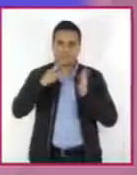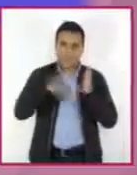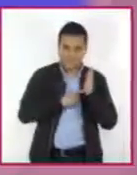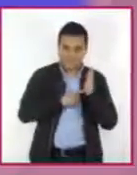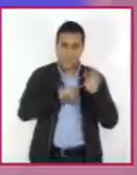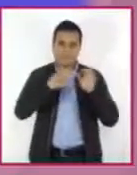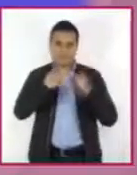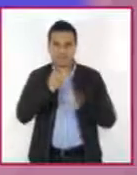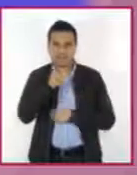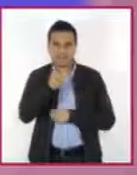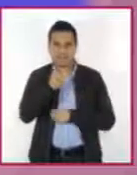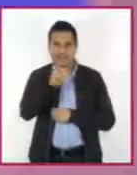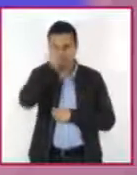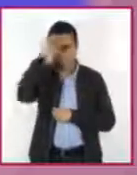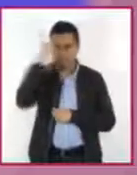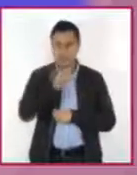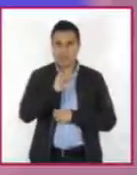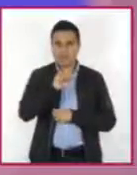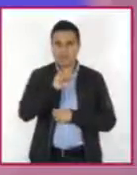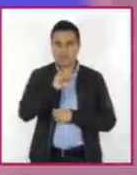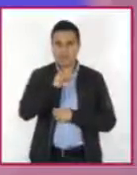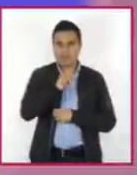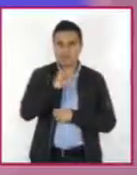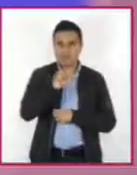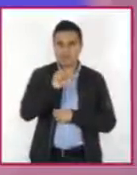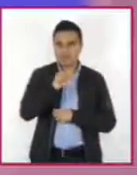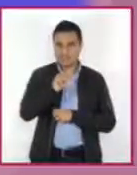1776 por Adam Smith.